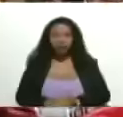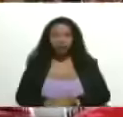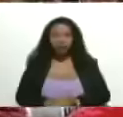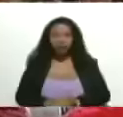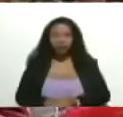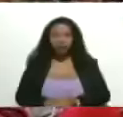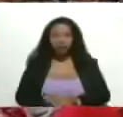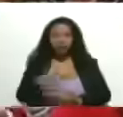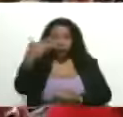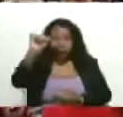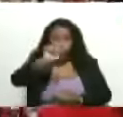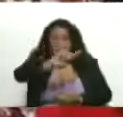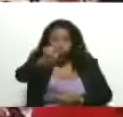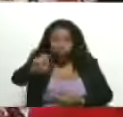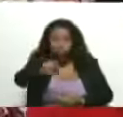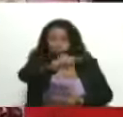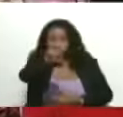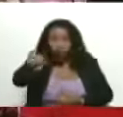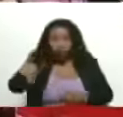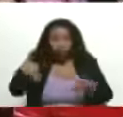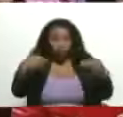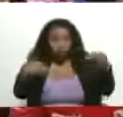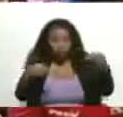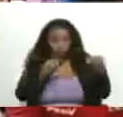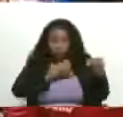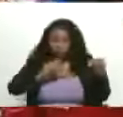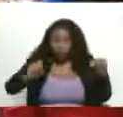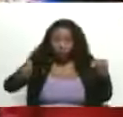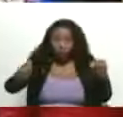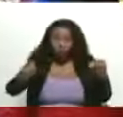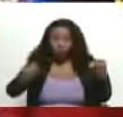¿Trajeron papel y lápiz? ¿No?